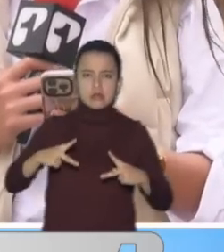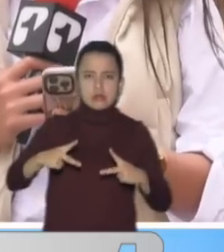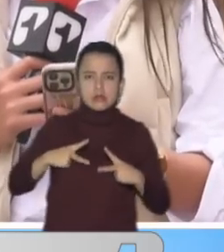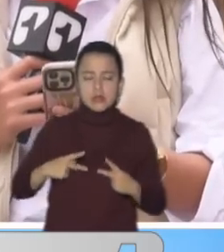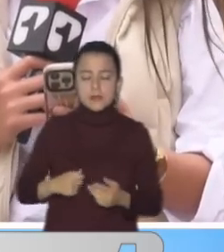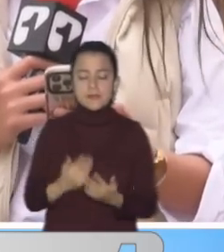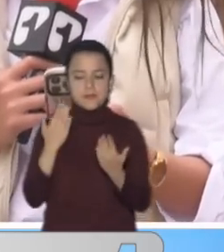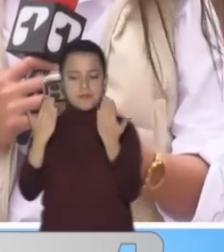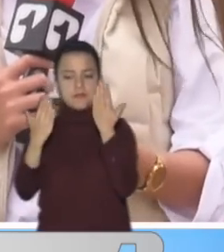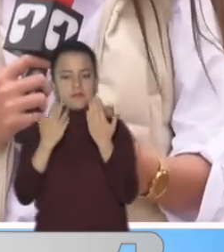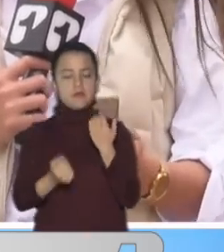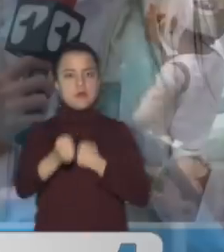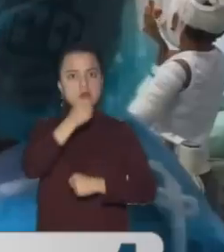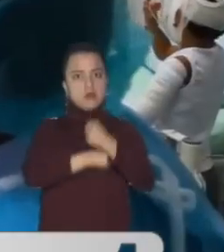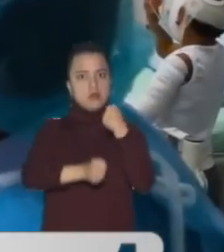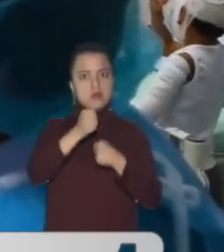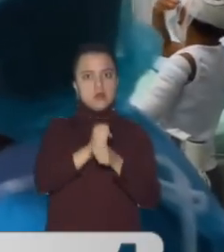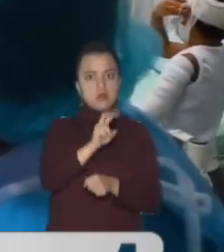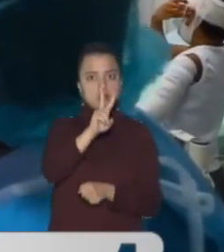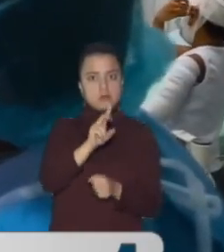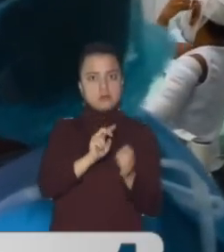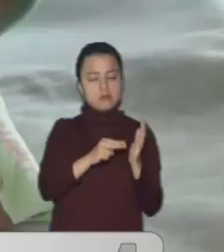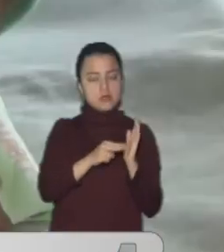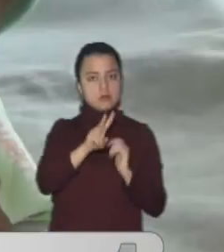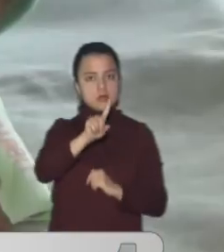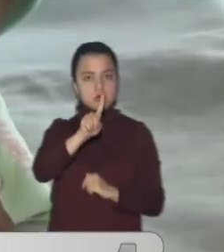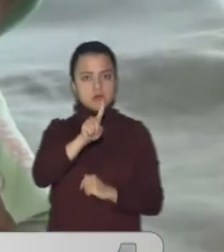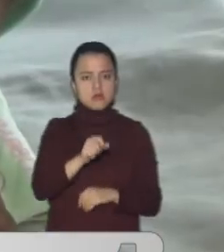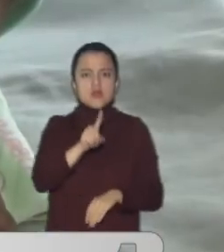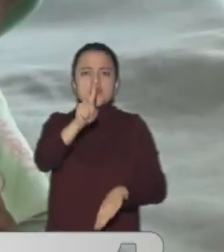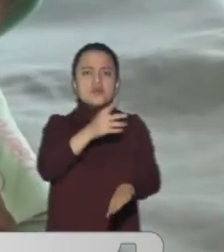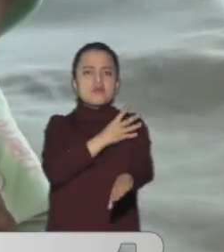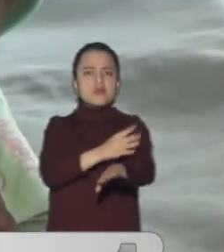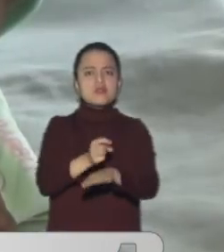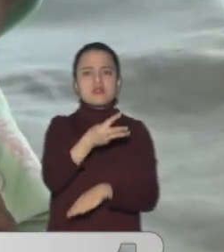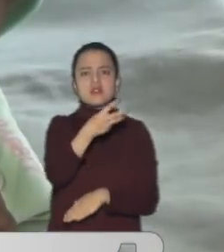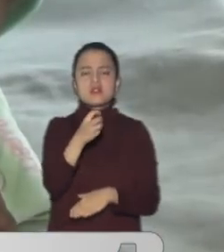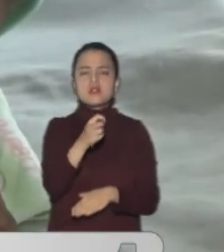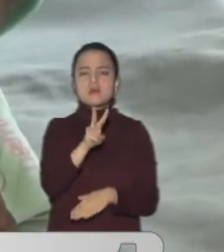al año 2021, en los cuales solo fueron